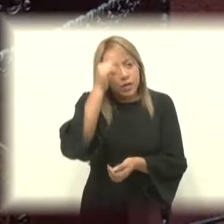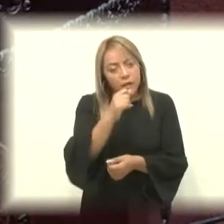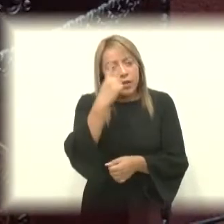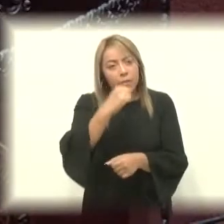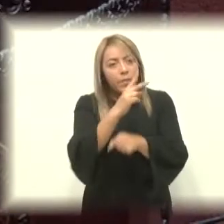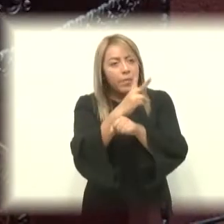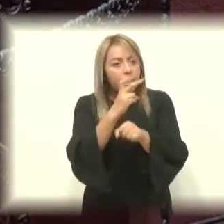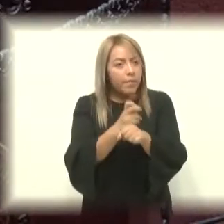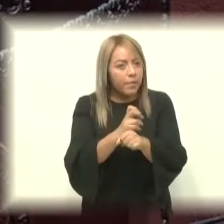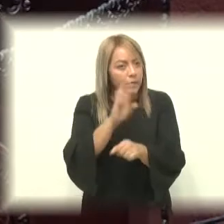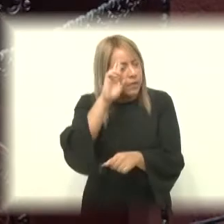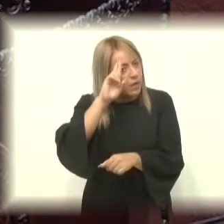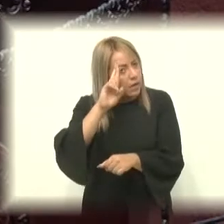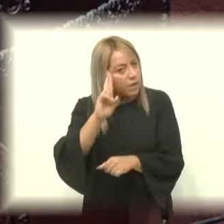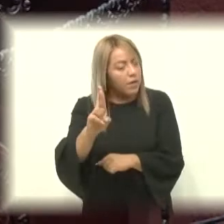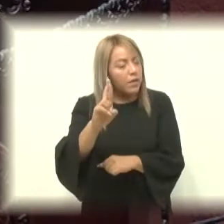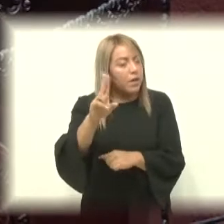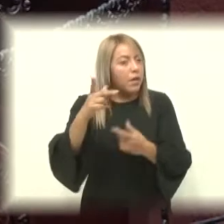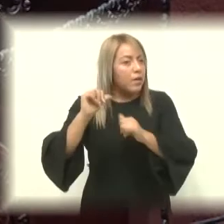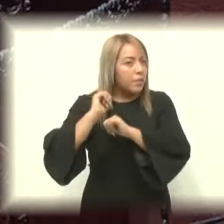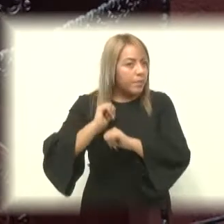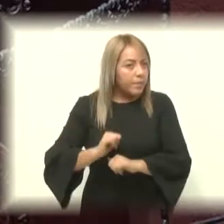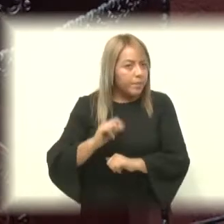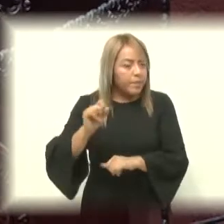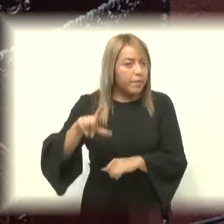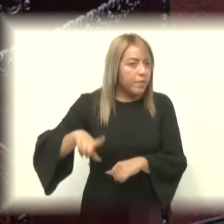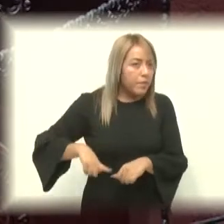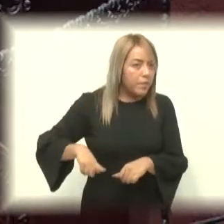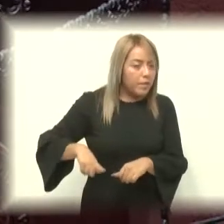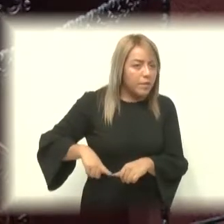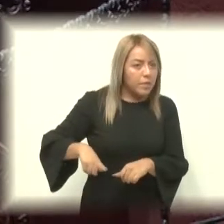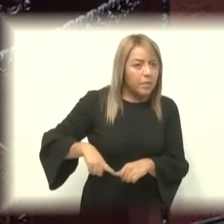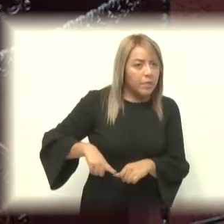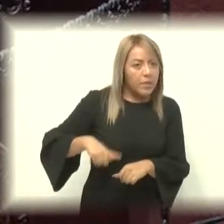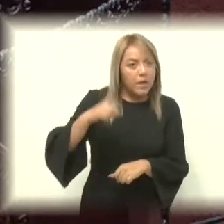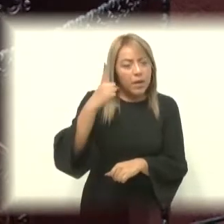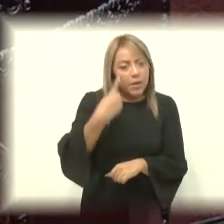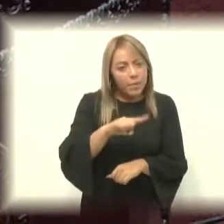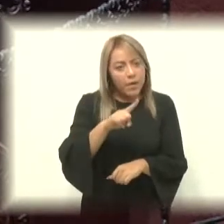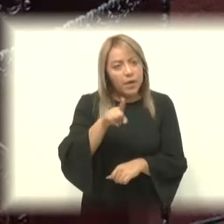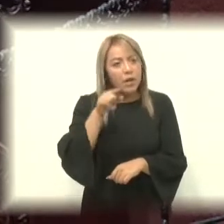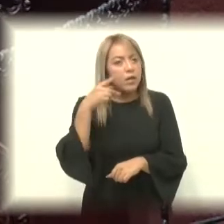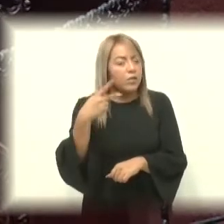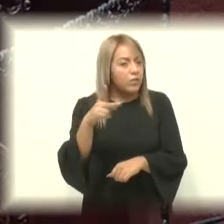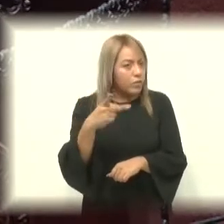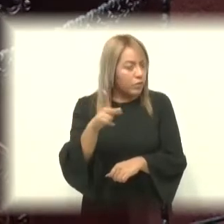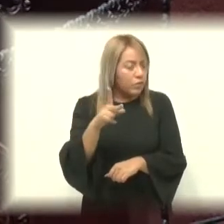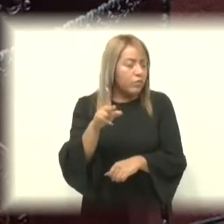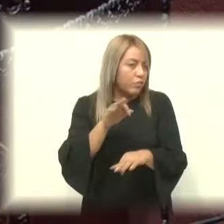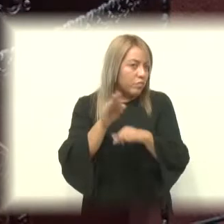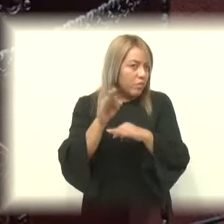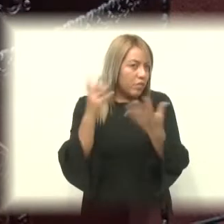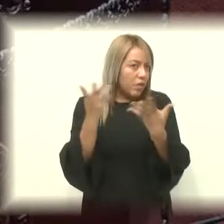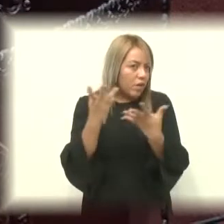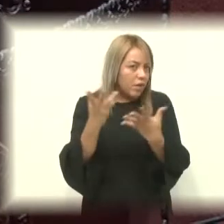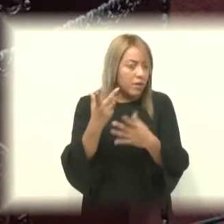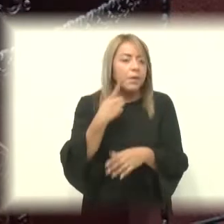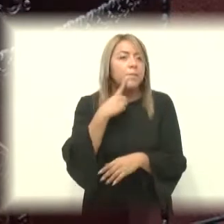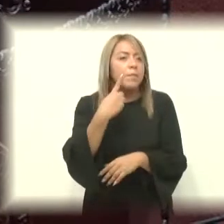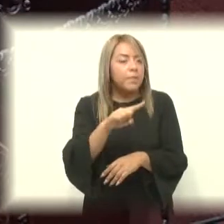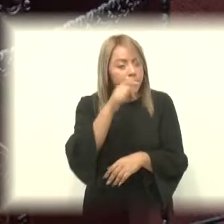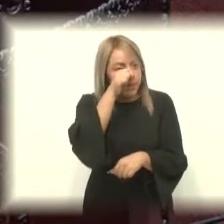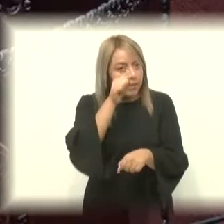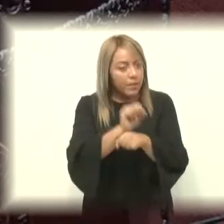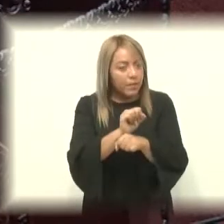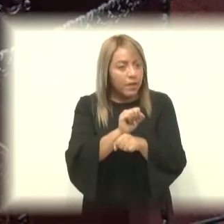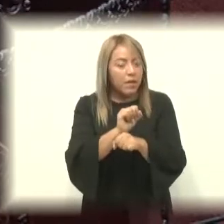exhorta respetuosamente al titular del Poder Ejecutivo Estatal a que en el ámbito de sus atribuciones instruya a la Secretaría